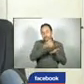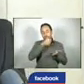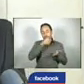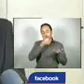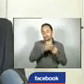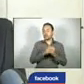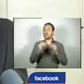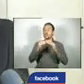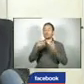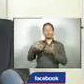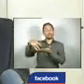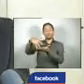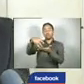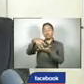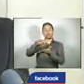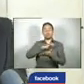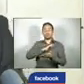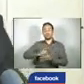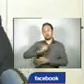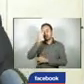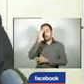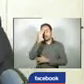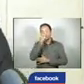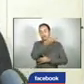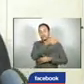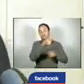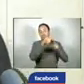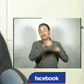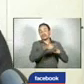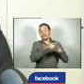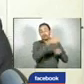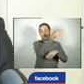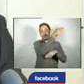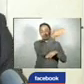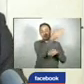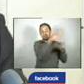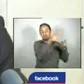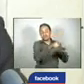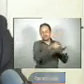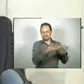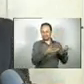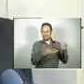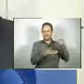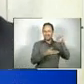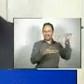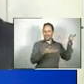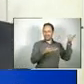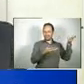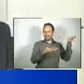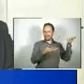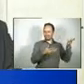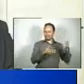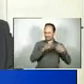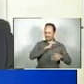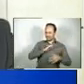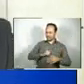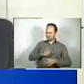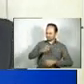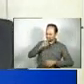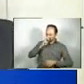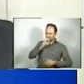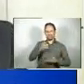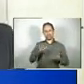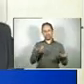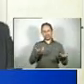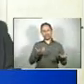salvadoreño conozca qué es lo que pasa con la embajada, por qué las reacciones duras contra el país y